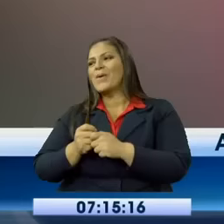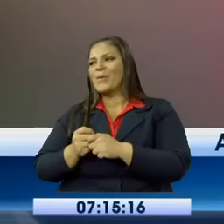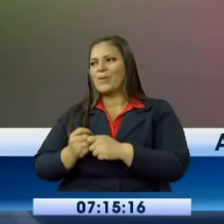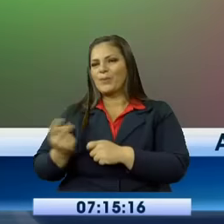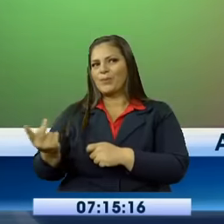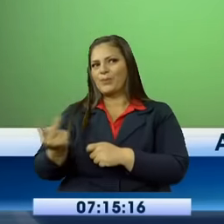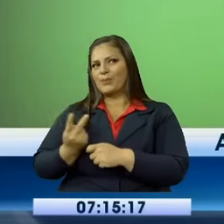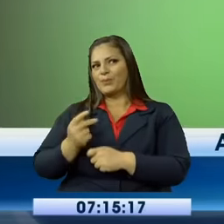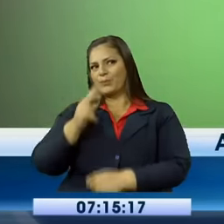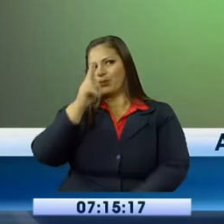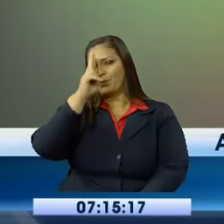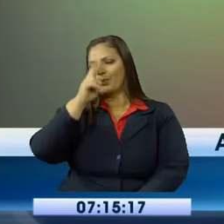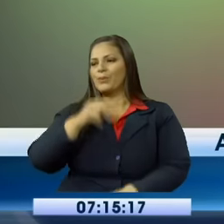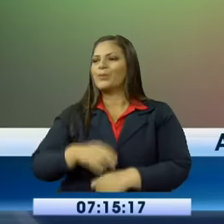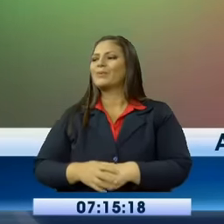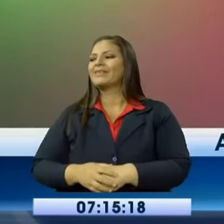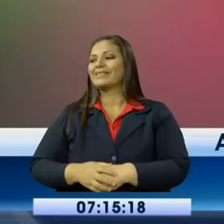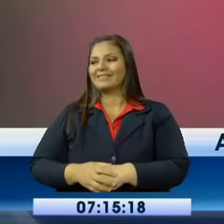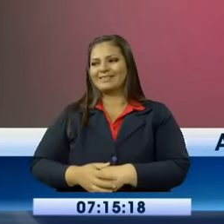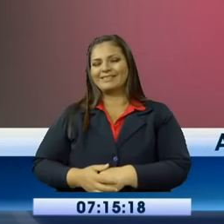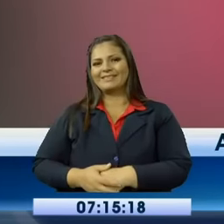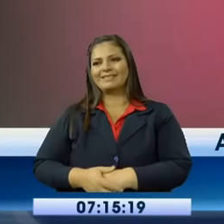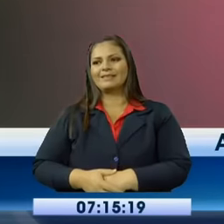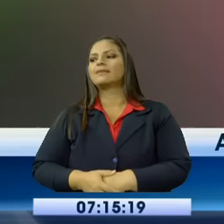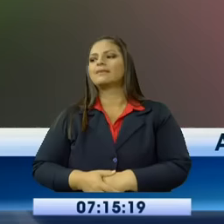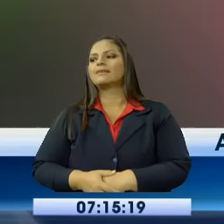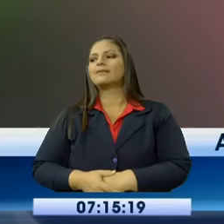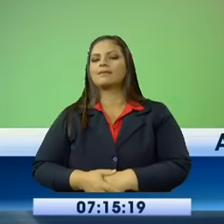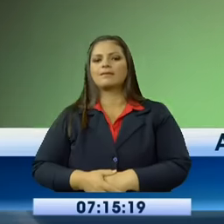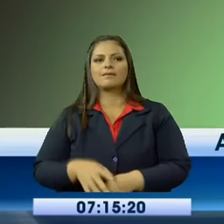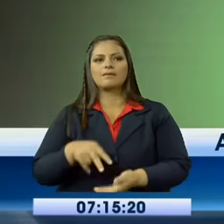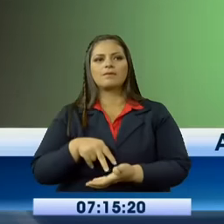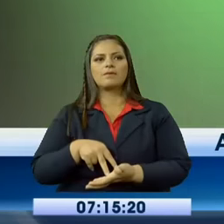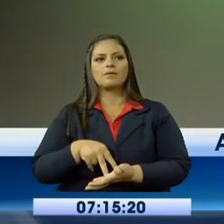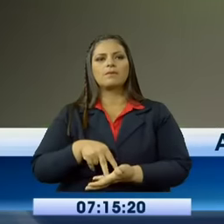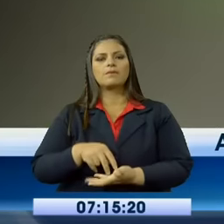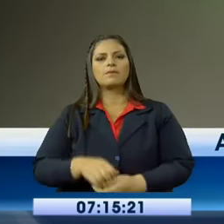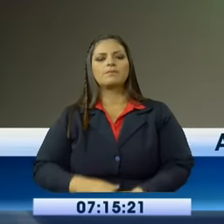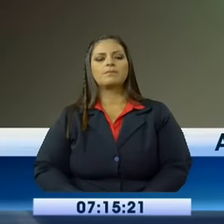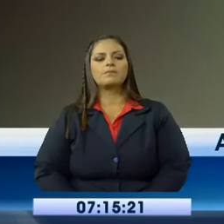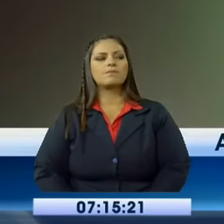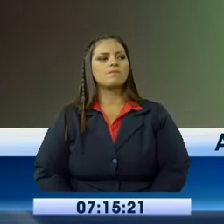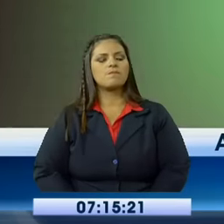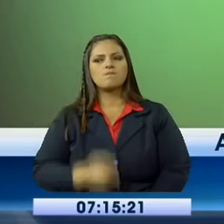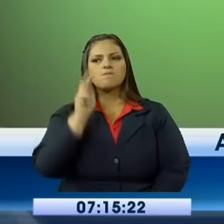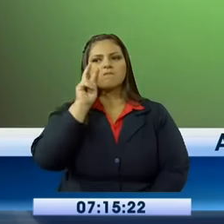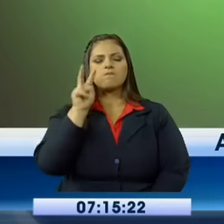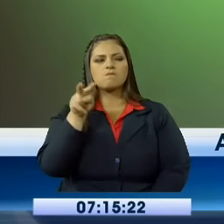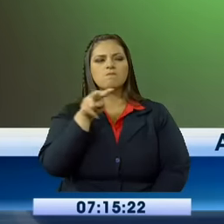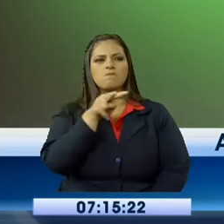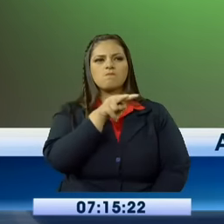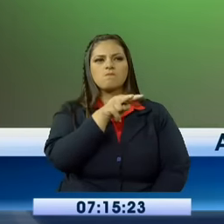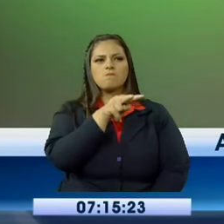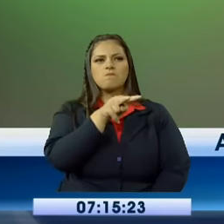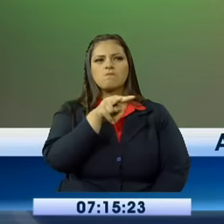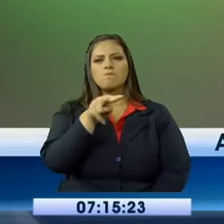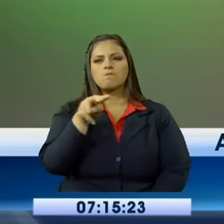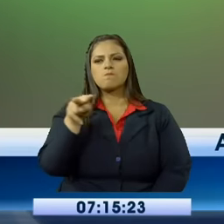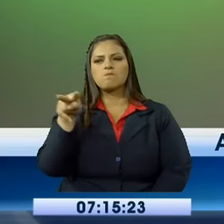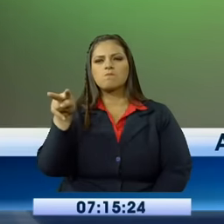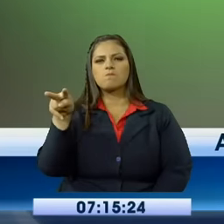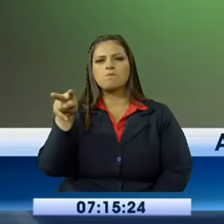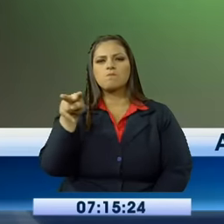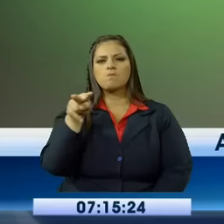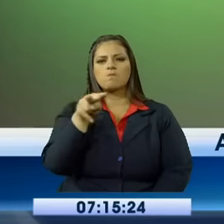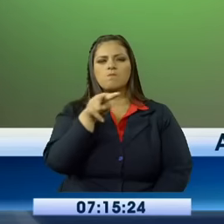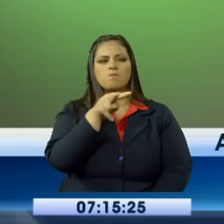Mira. Ajá. Mira, ahí está. Lo que ya vimos de la parte interior. Ok. Ahí ingresa. Y se sale